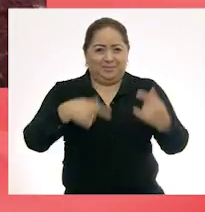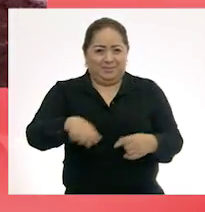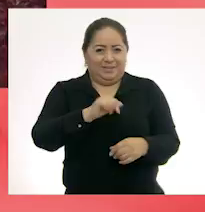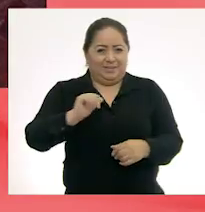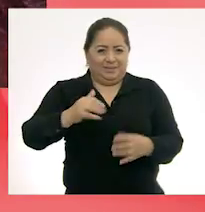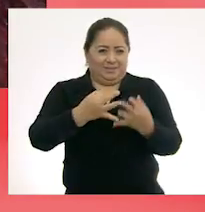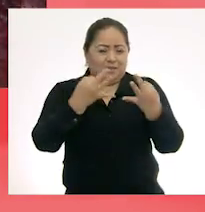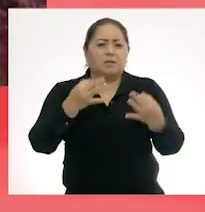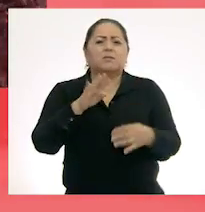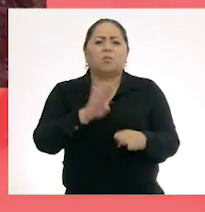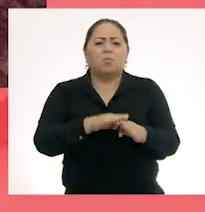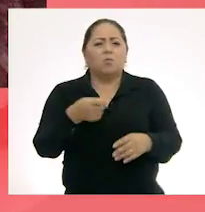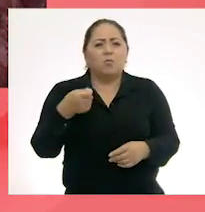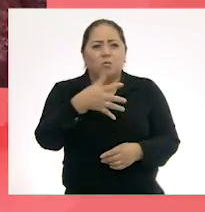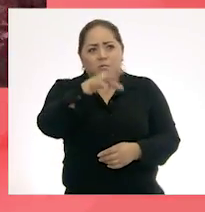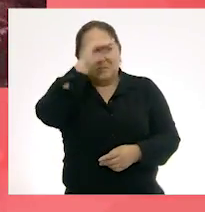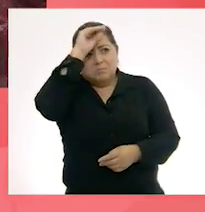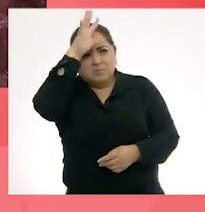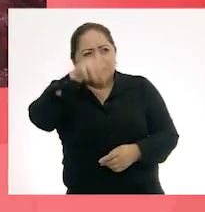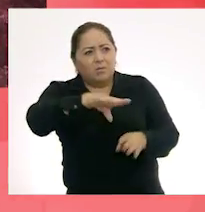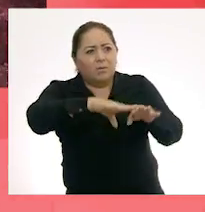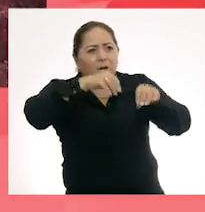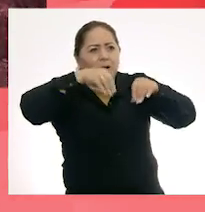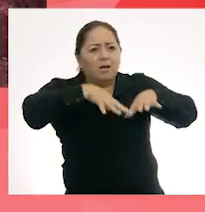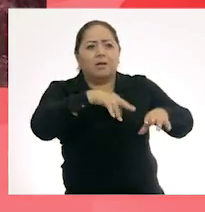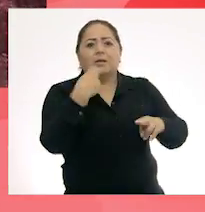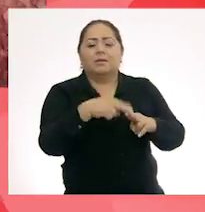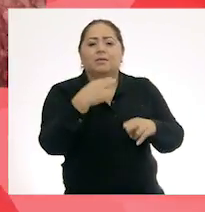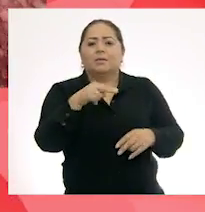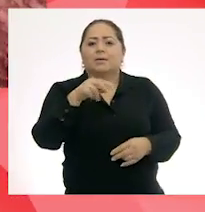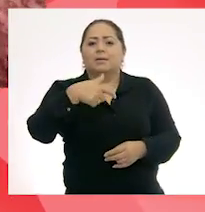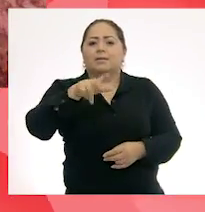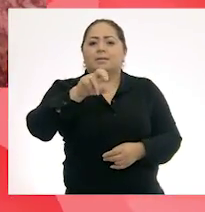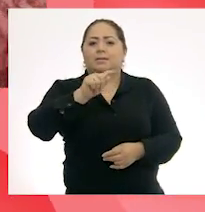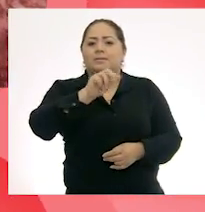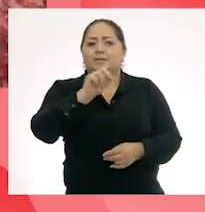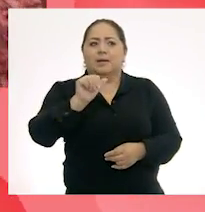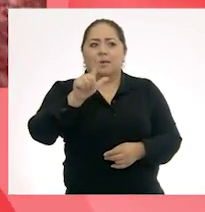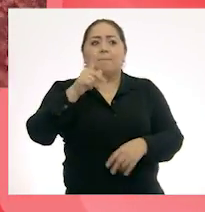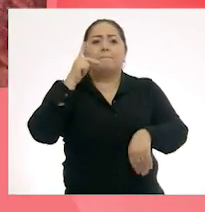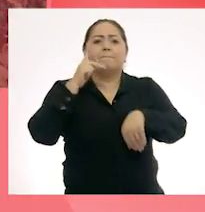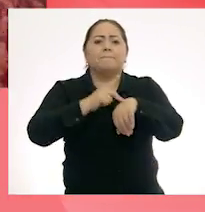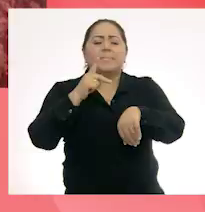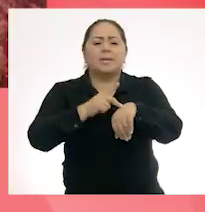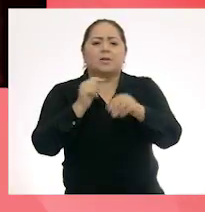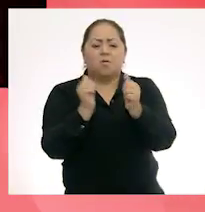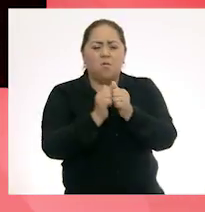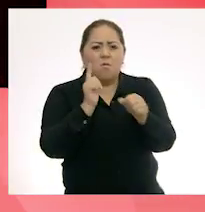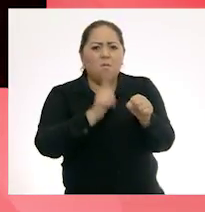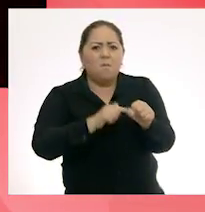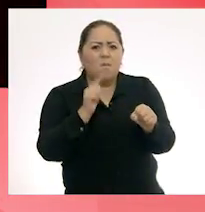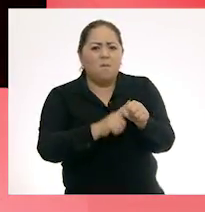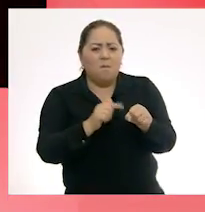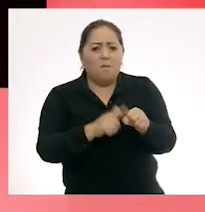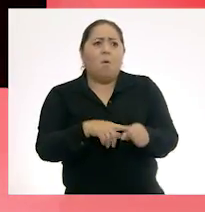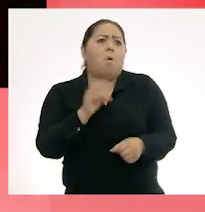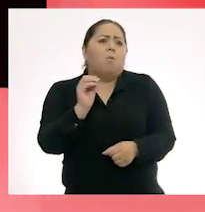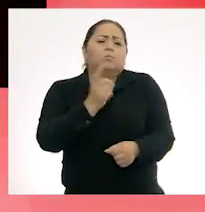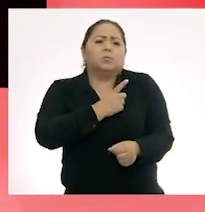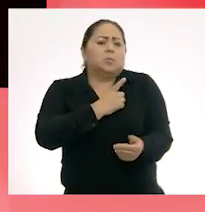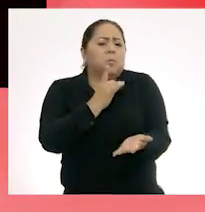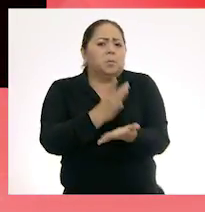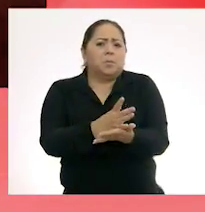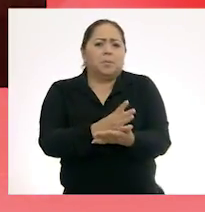tierras llamaban a estos minerales Tequetzali-tzili, piedra con plumas de colibrí, o